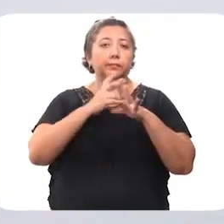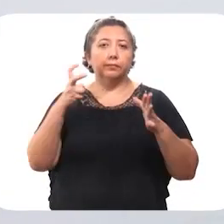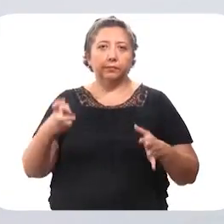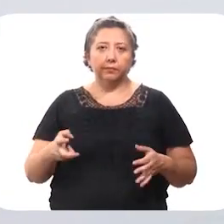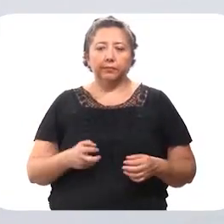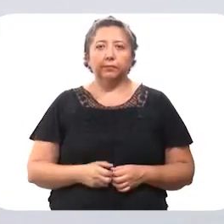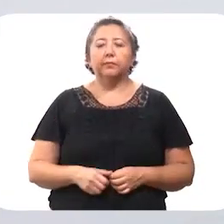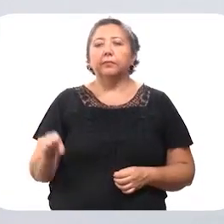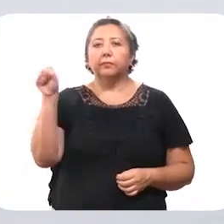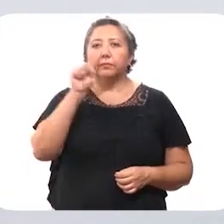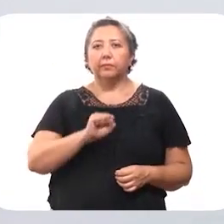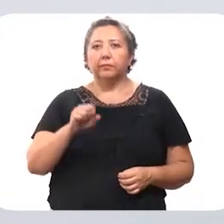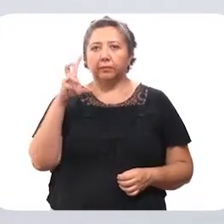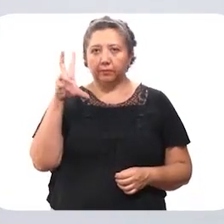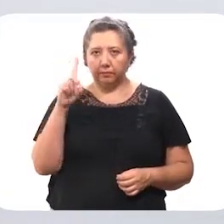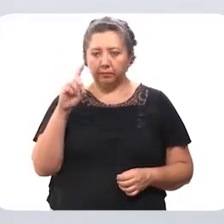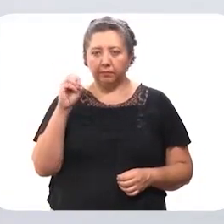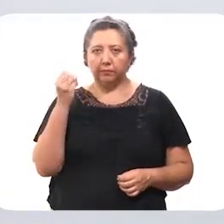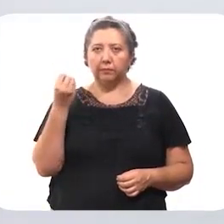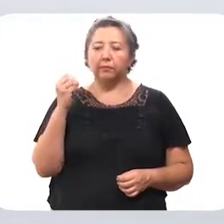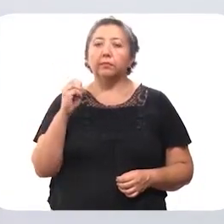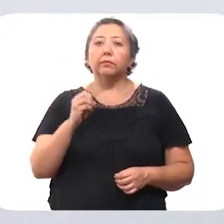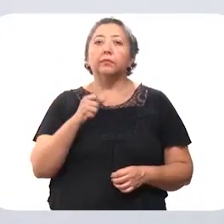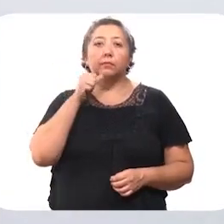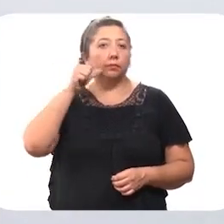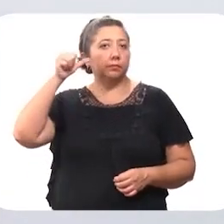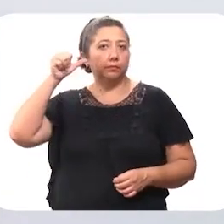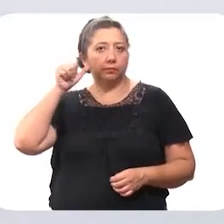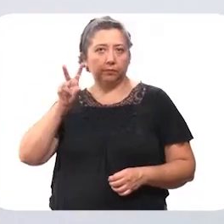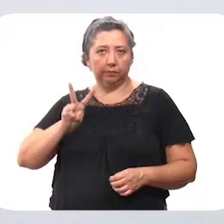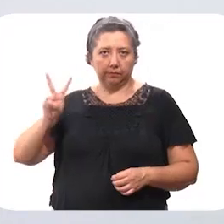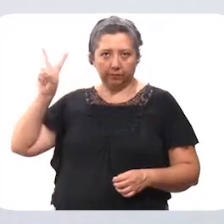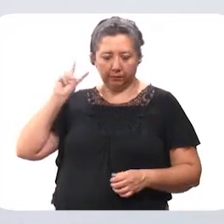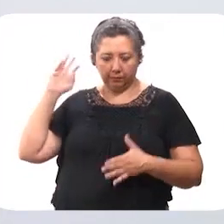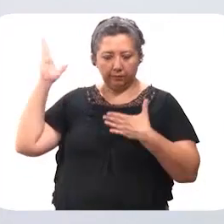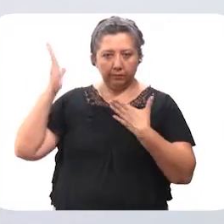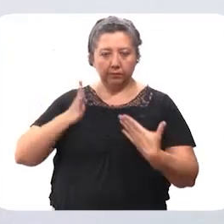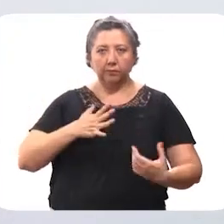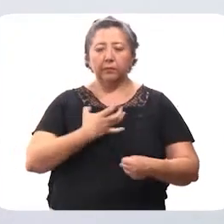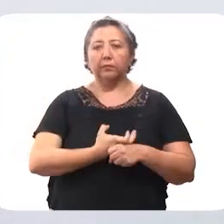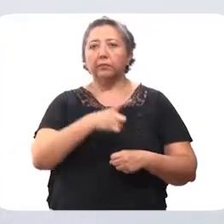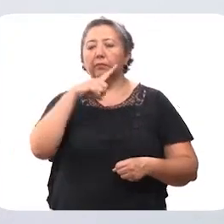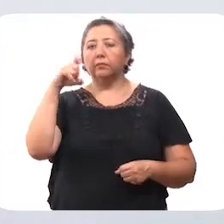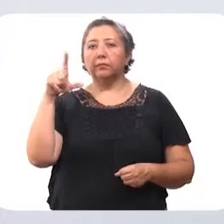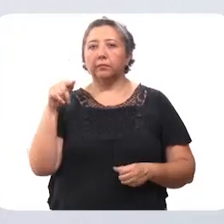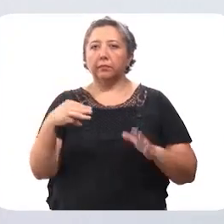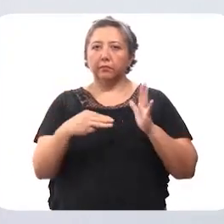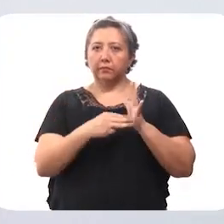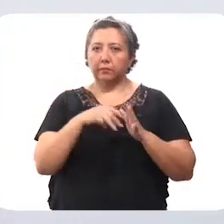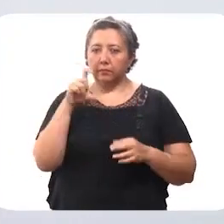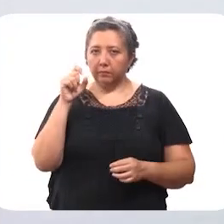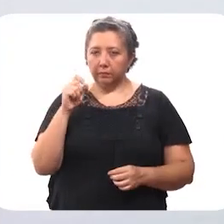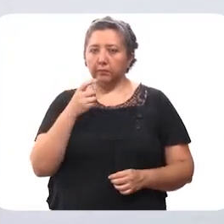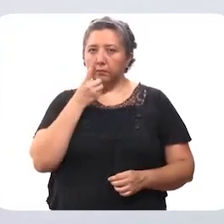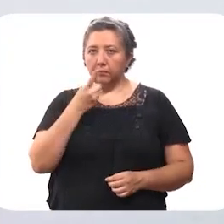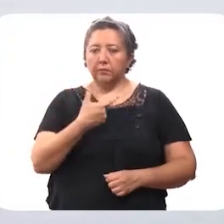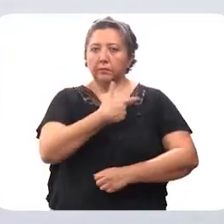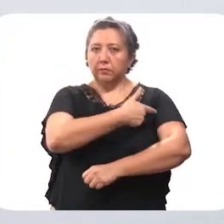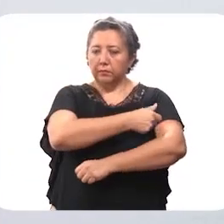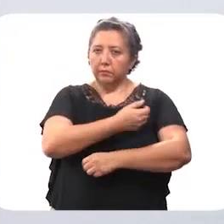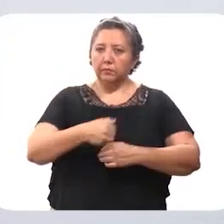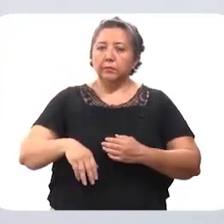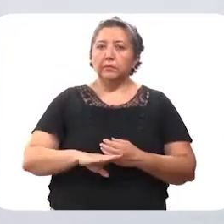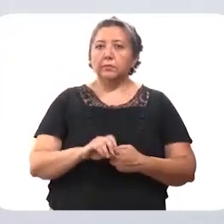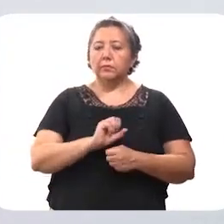médico de este sábado 30 de octubre. Ayer viernes llegaron al estado 170.020 vacunas contra el coronavirus